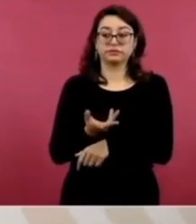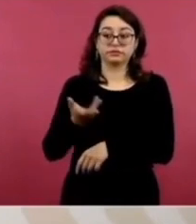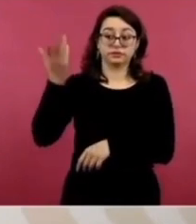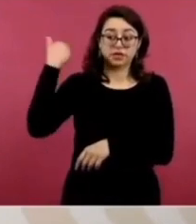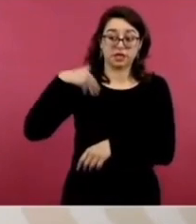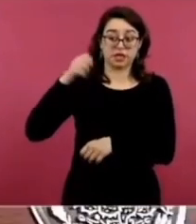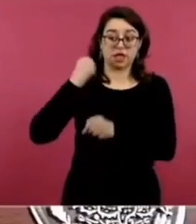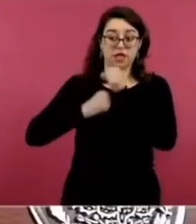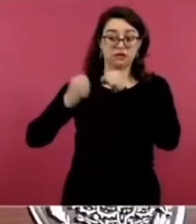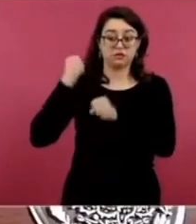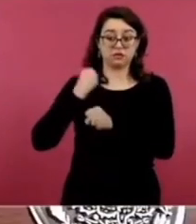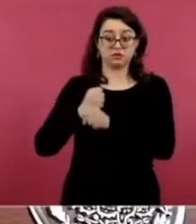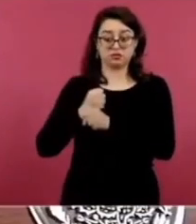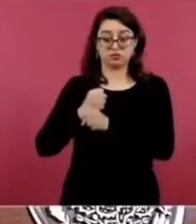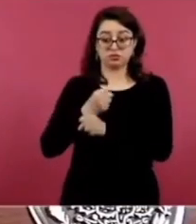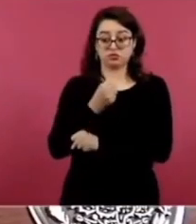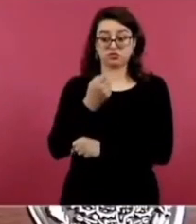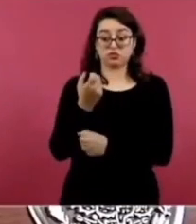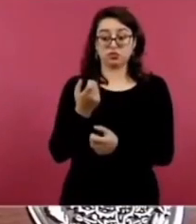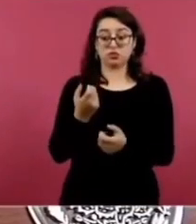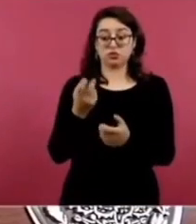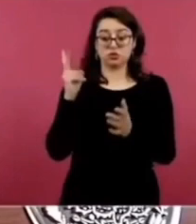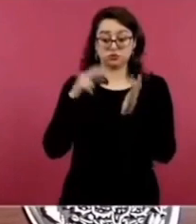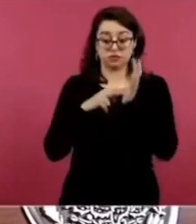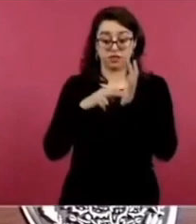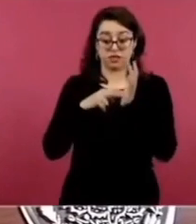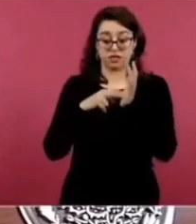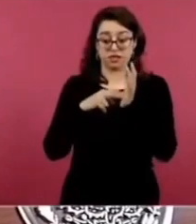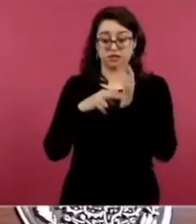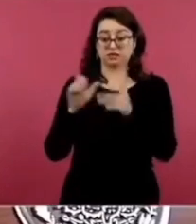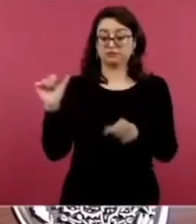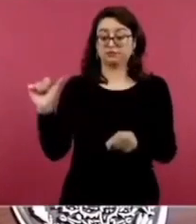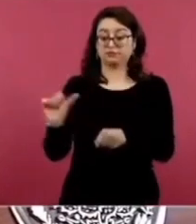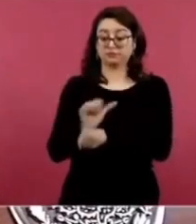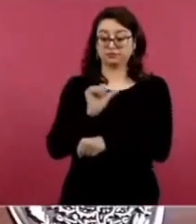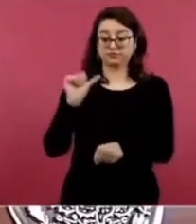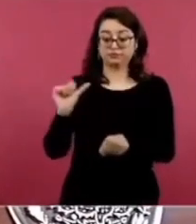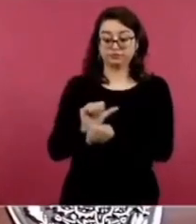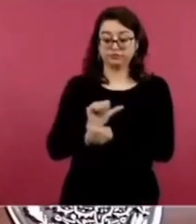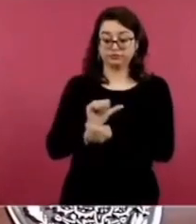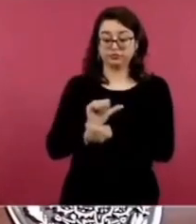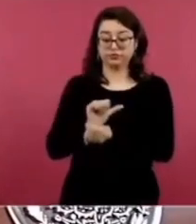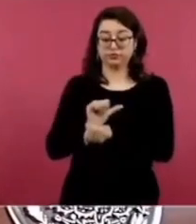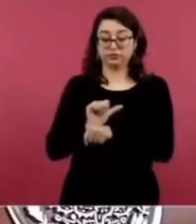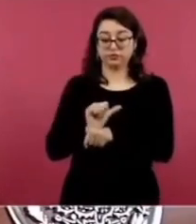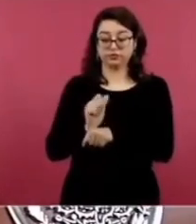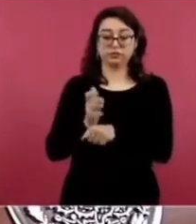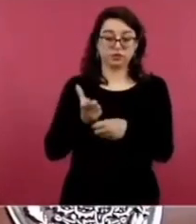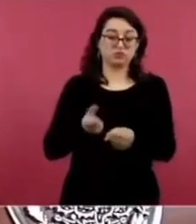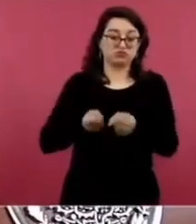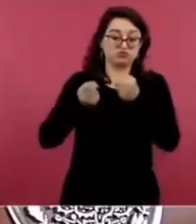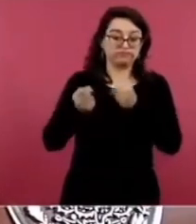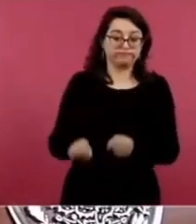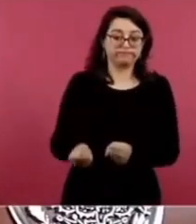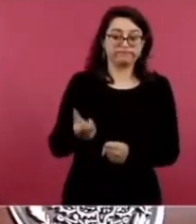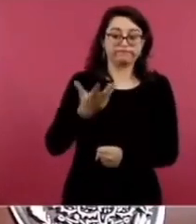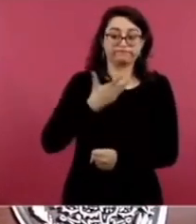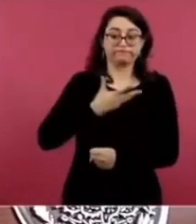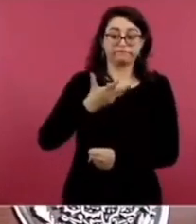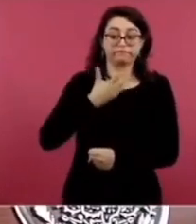mitad no. La mitad asegurada, pues ahí las aseguradoras